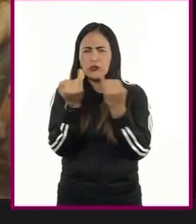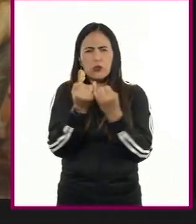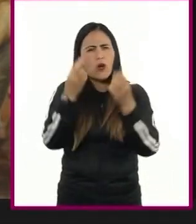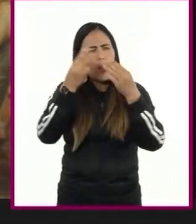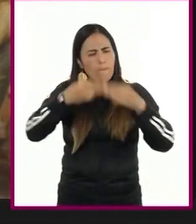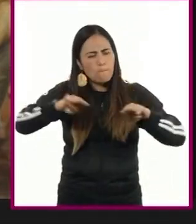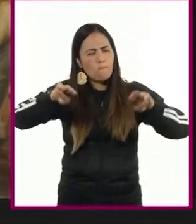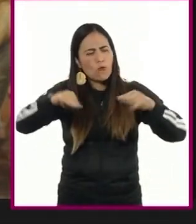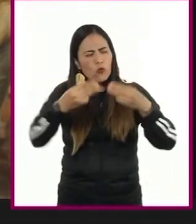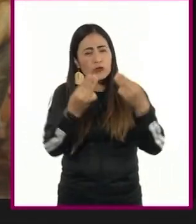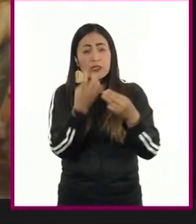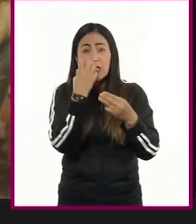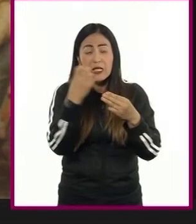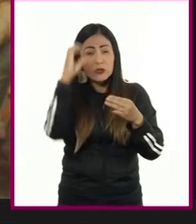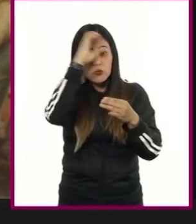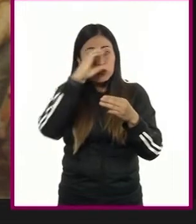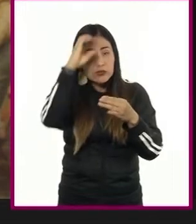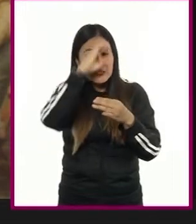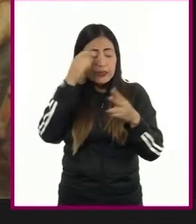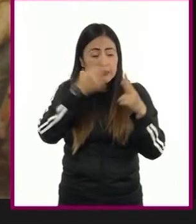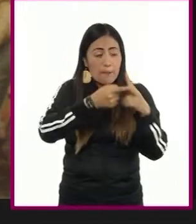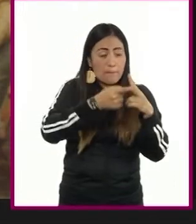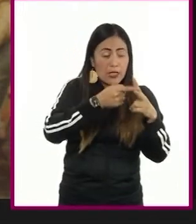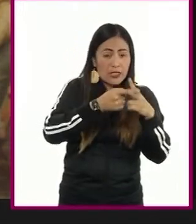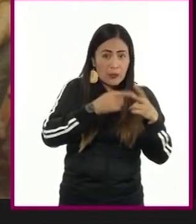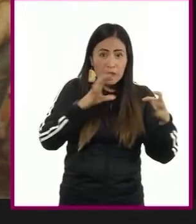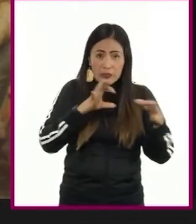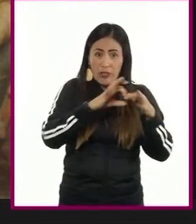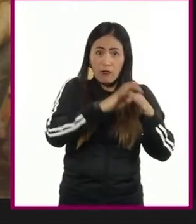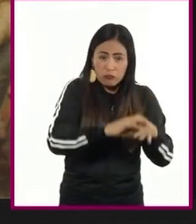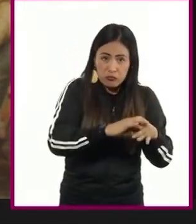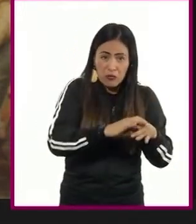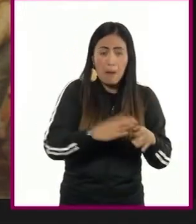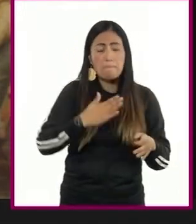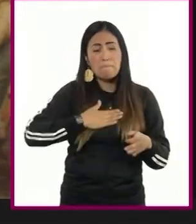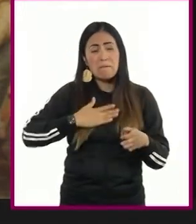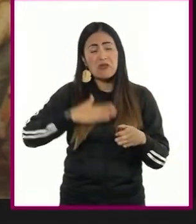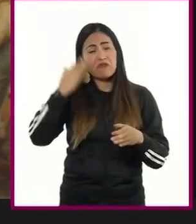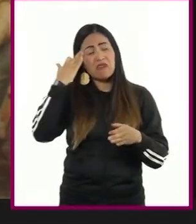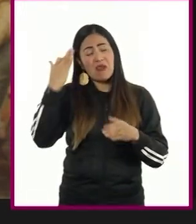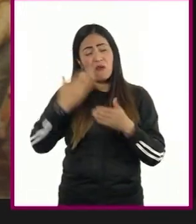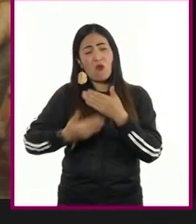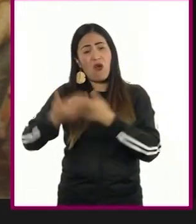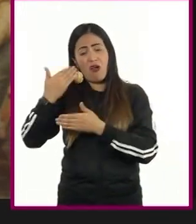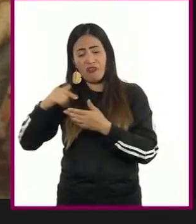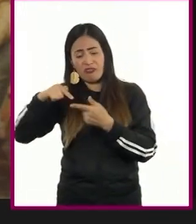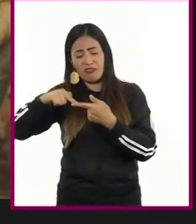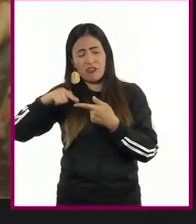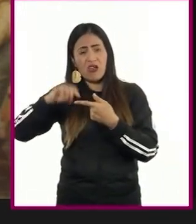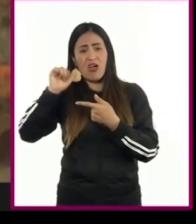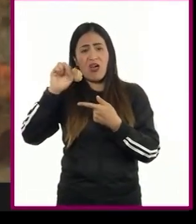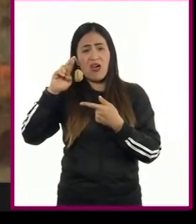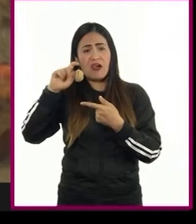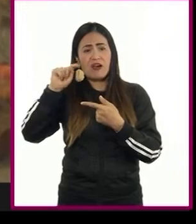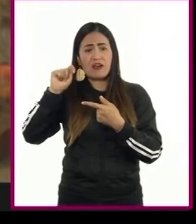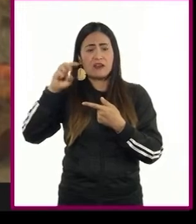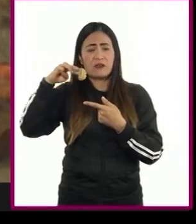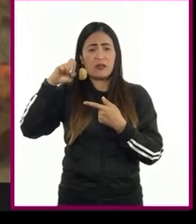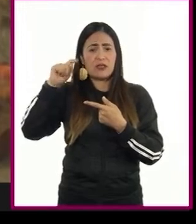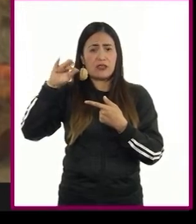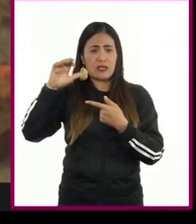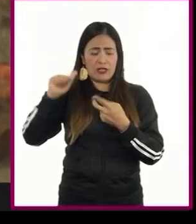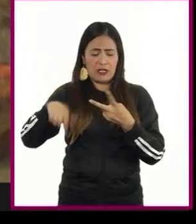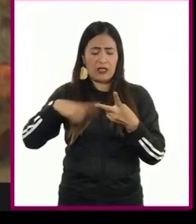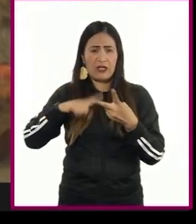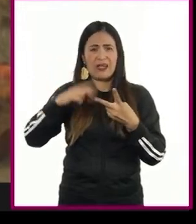entre las ciencias matemáticas, ya que en mi tiempo solo se tenía en cuenta la aritmética, la geometría y